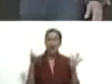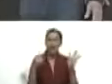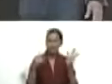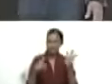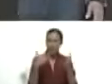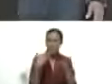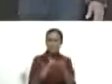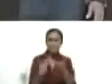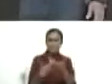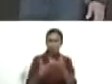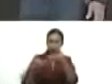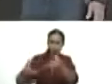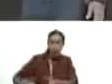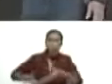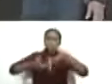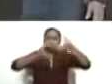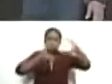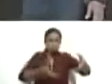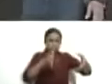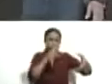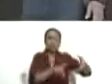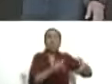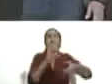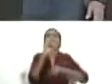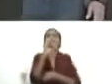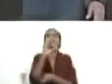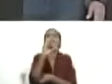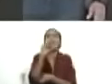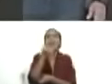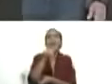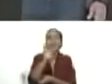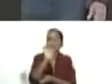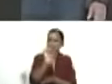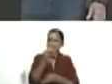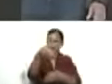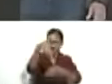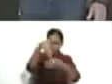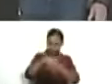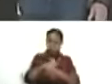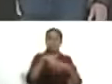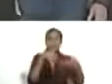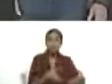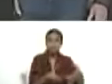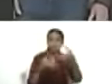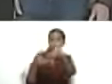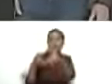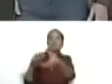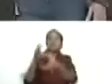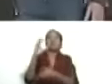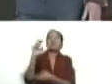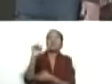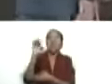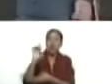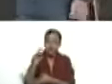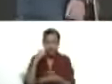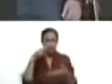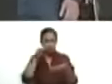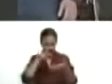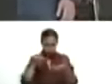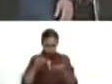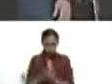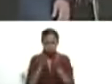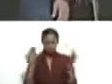de calendario electoral que se la presentemos al Consejo Nacional Electoral para que convoque